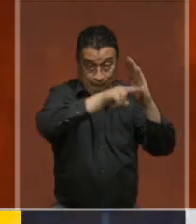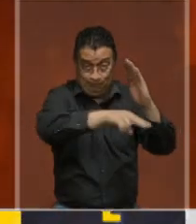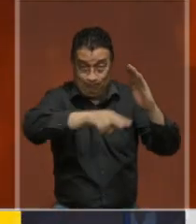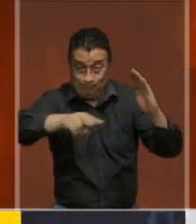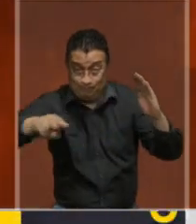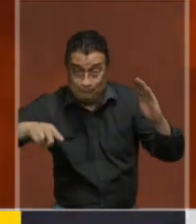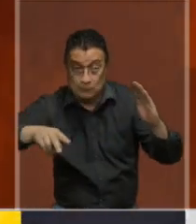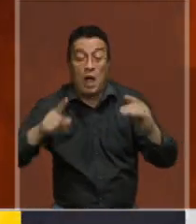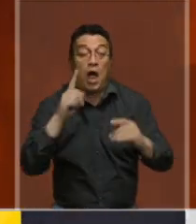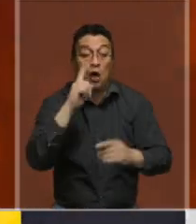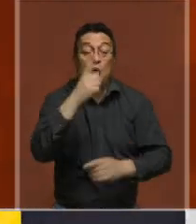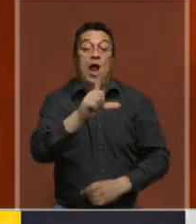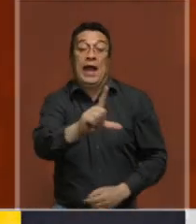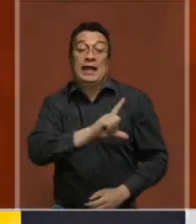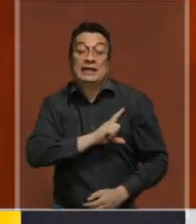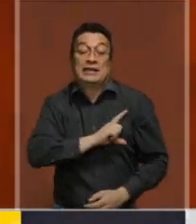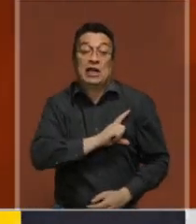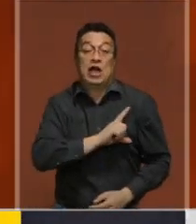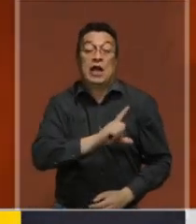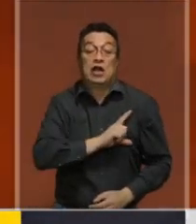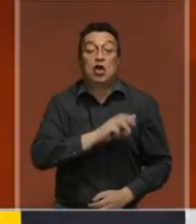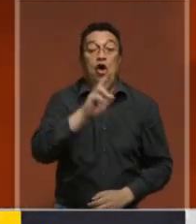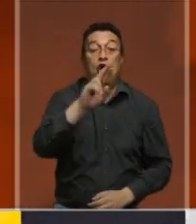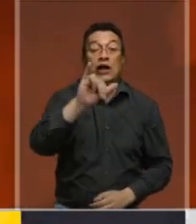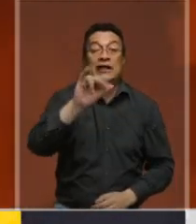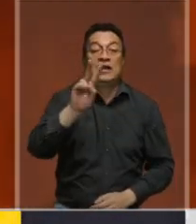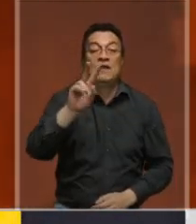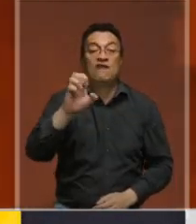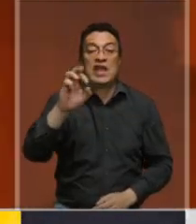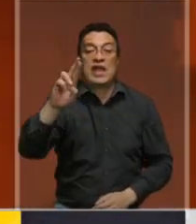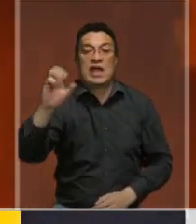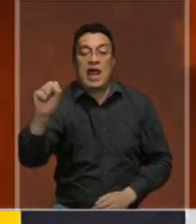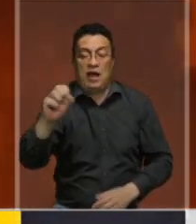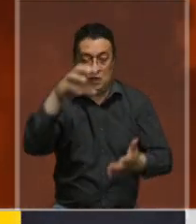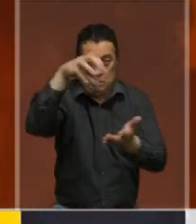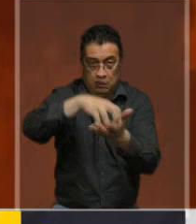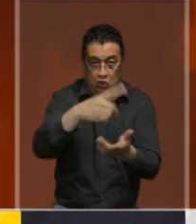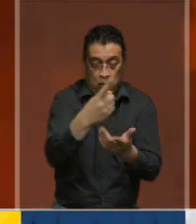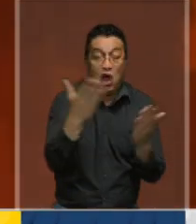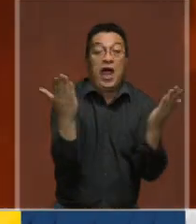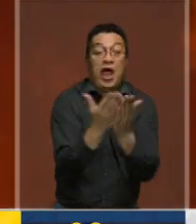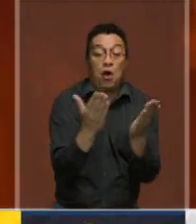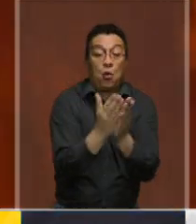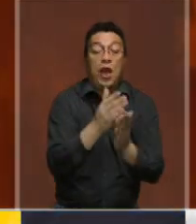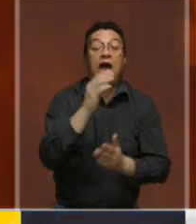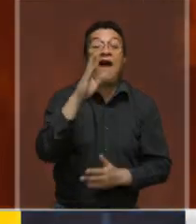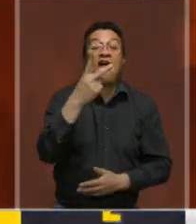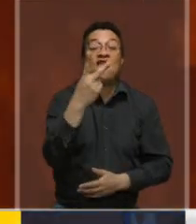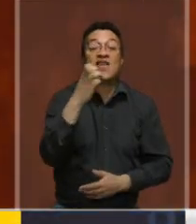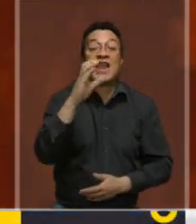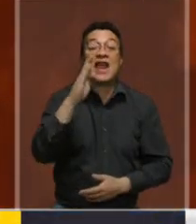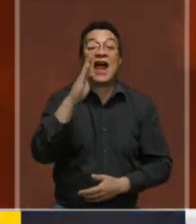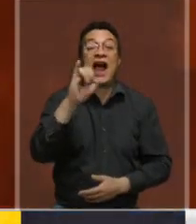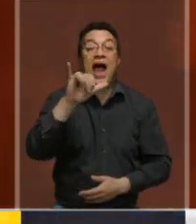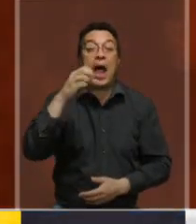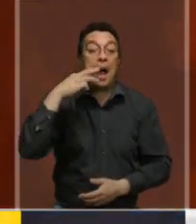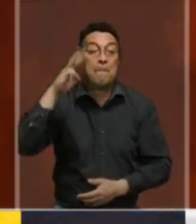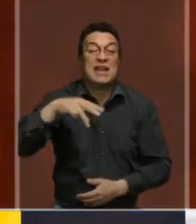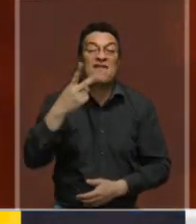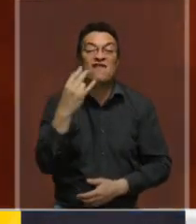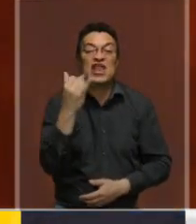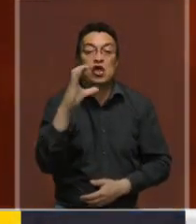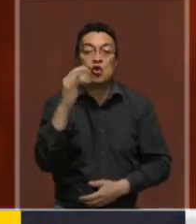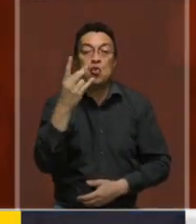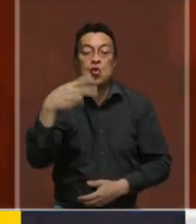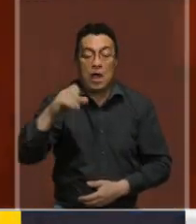hay uno en el Liceo Guillermo Rivera, en la Escuela Benjamín Vicuña, también se está disponiendo del